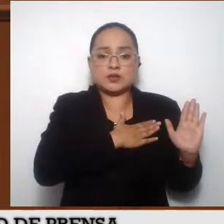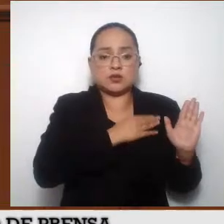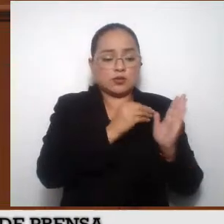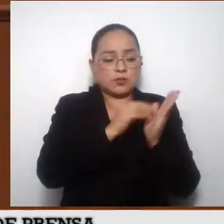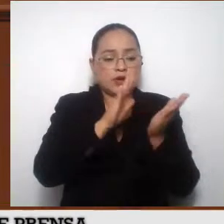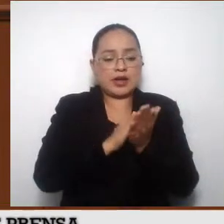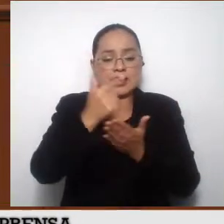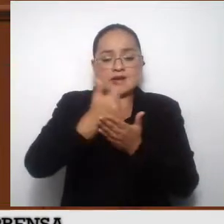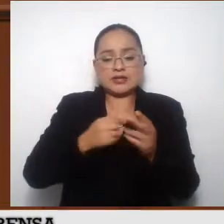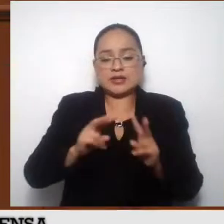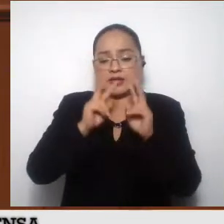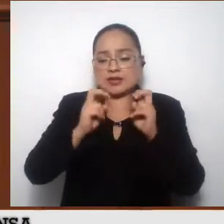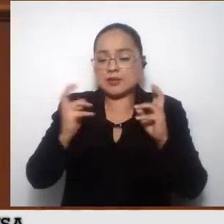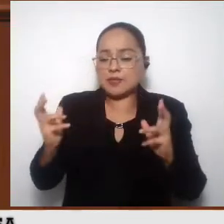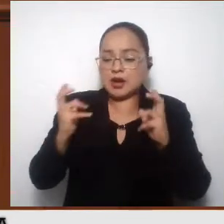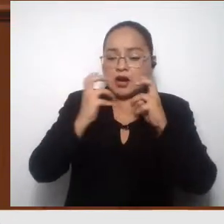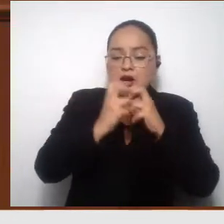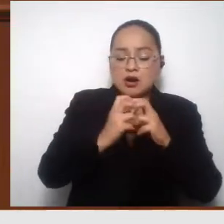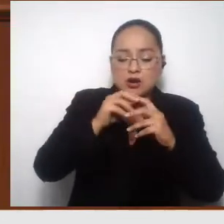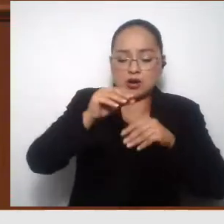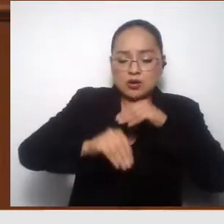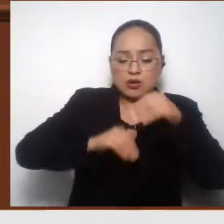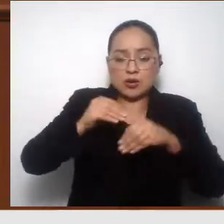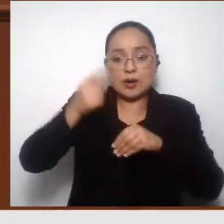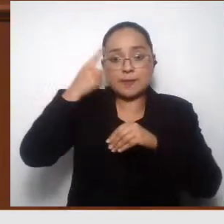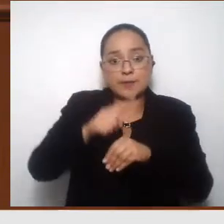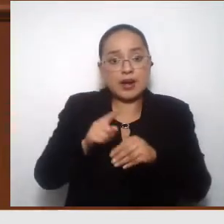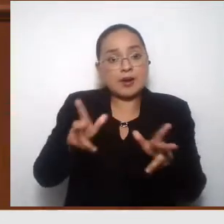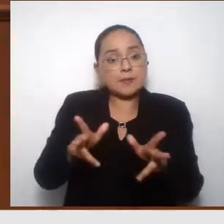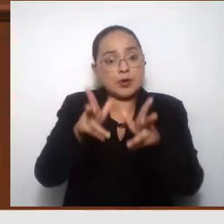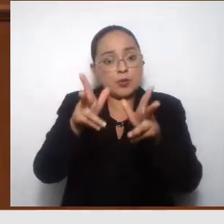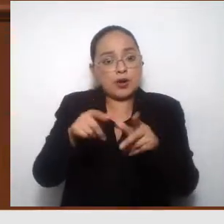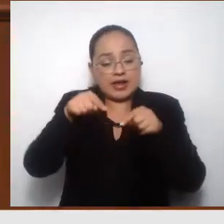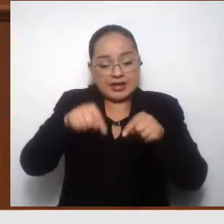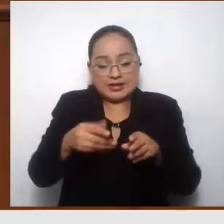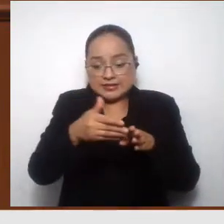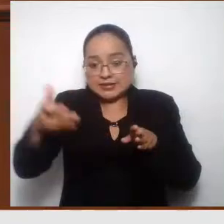legislativa en común para sacarlo adelante durante este periodo.